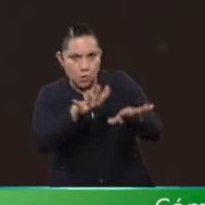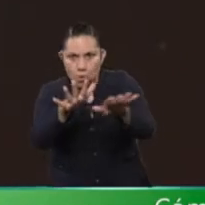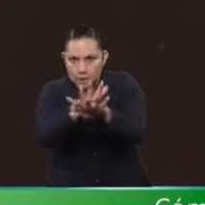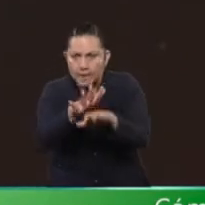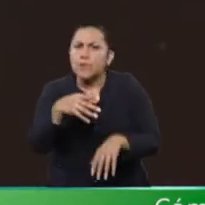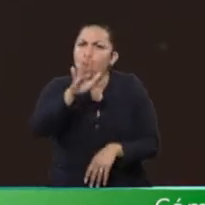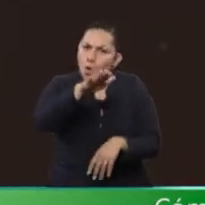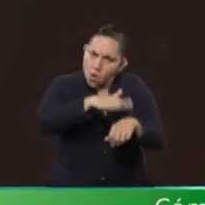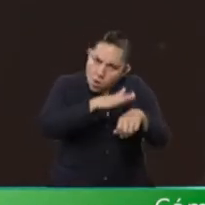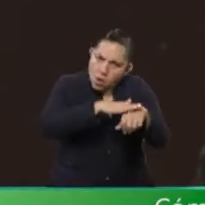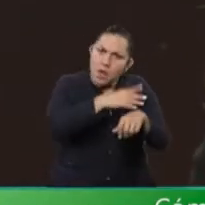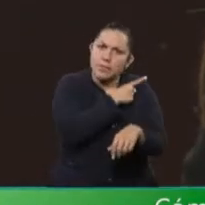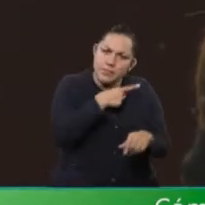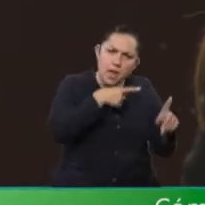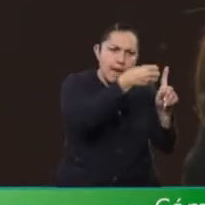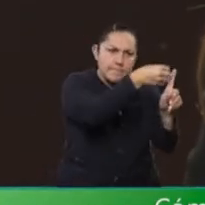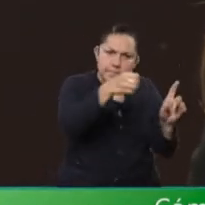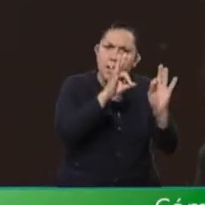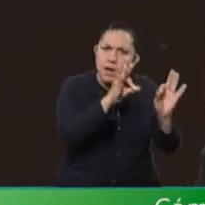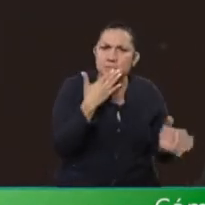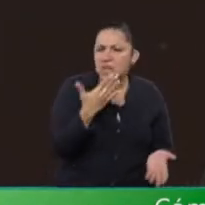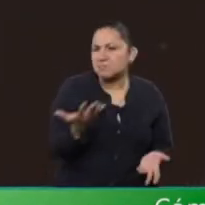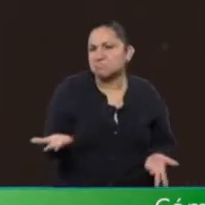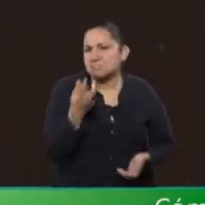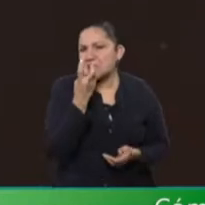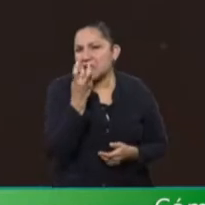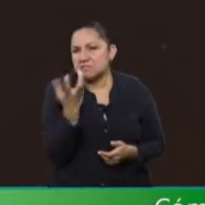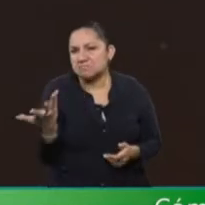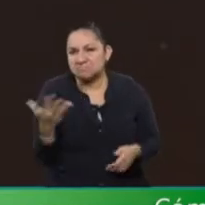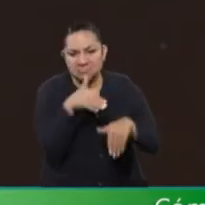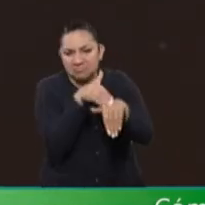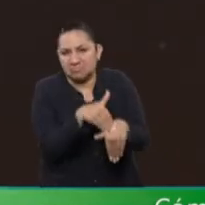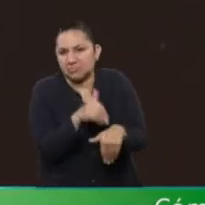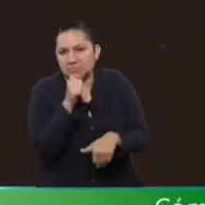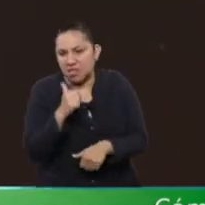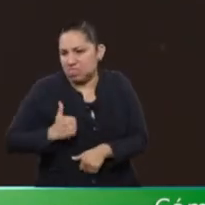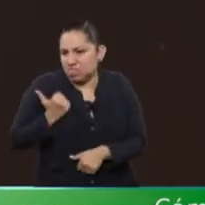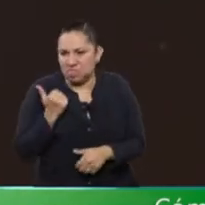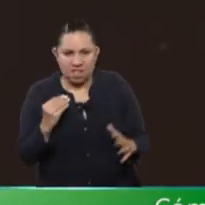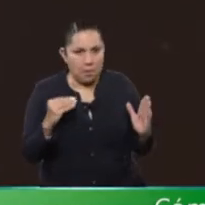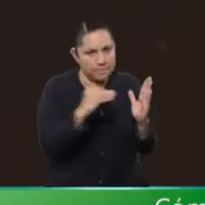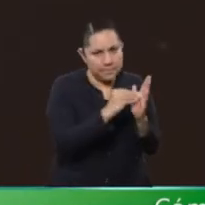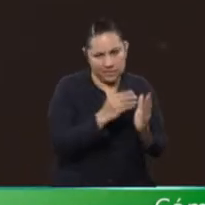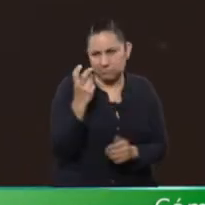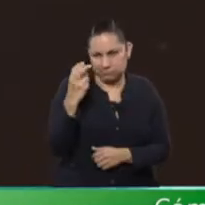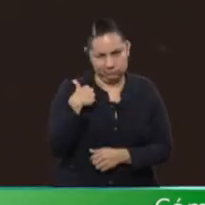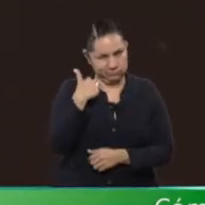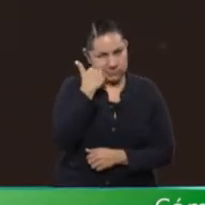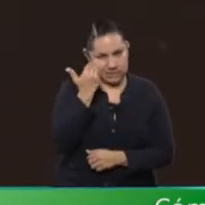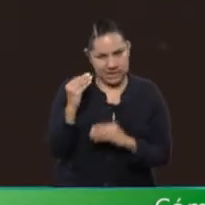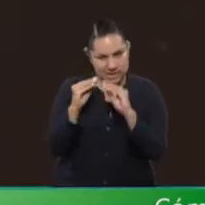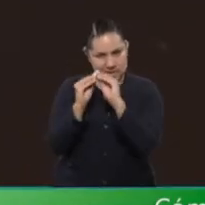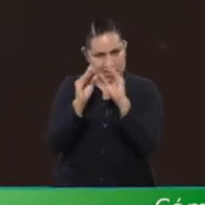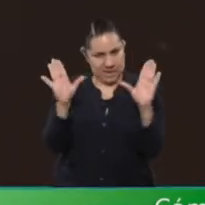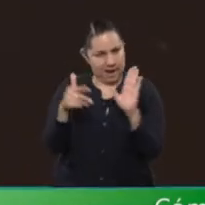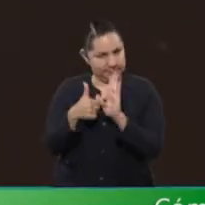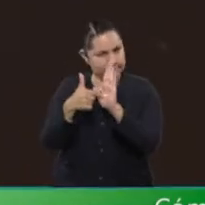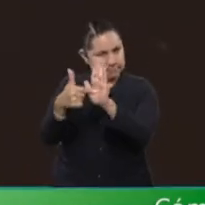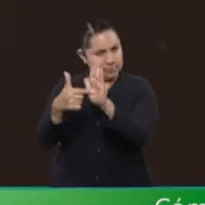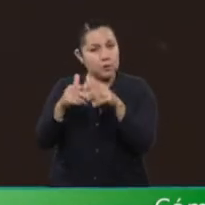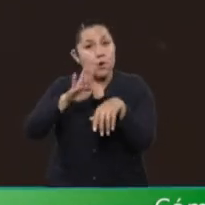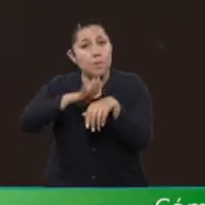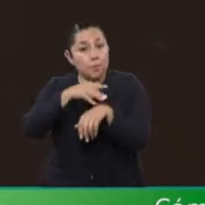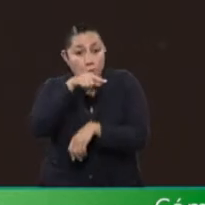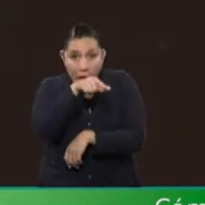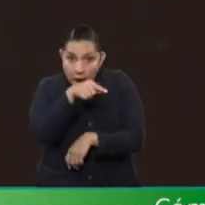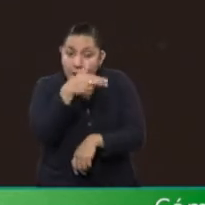Entonces, presidenta, nada más le pido que quede integrada esta aclaración, porque el proceso una vez más fue